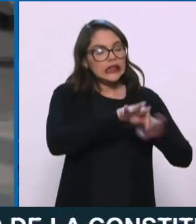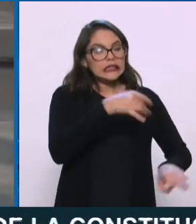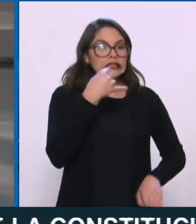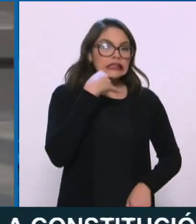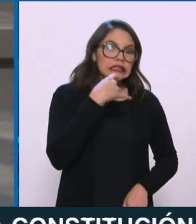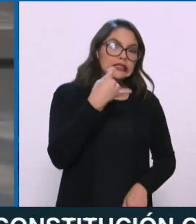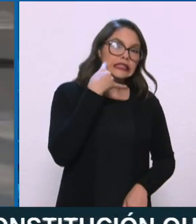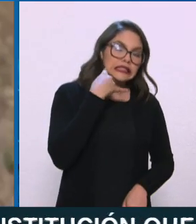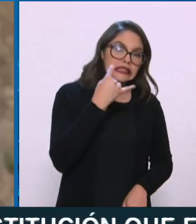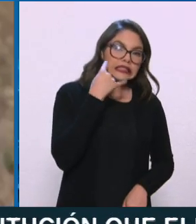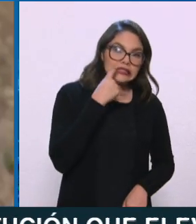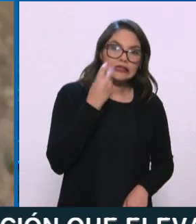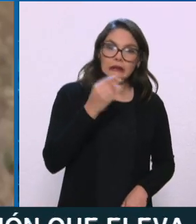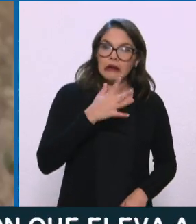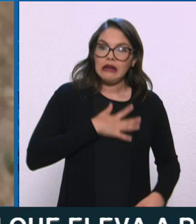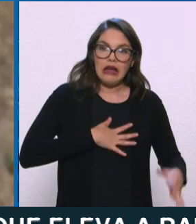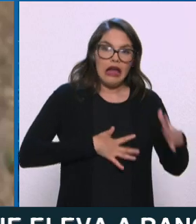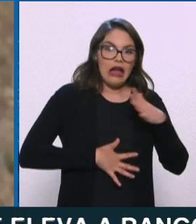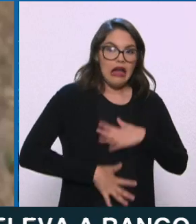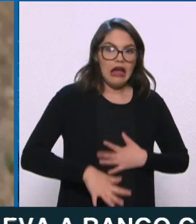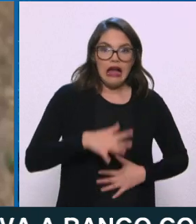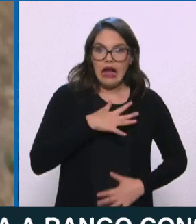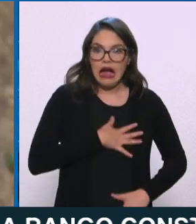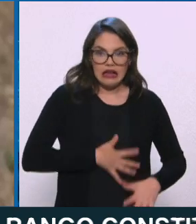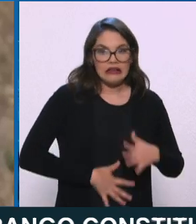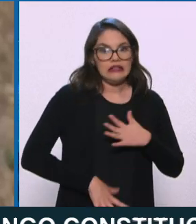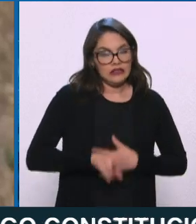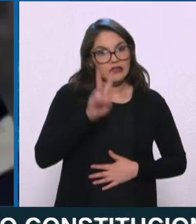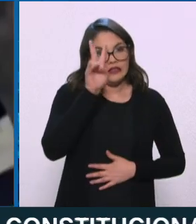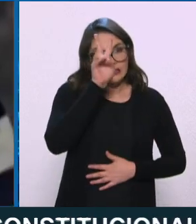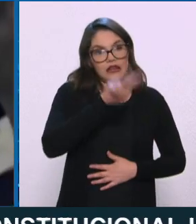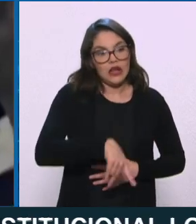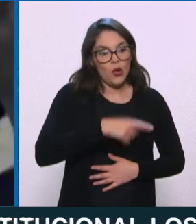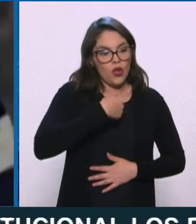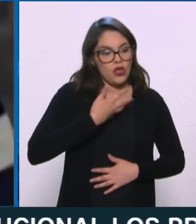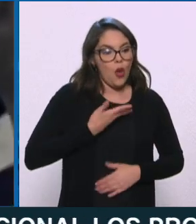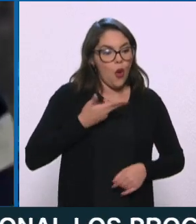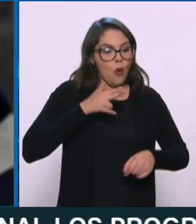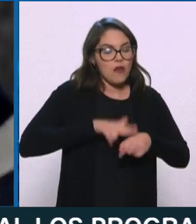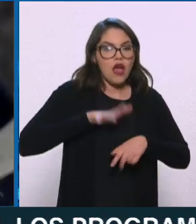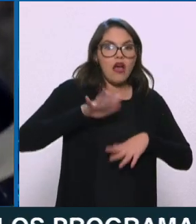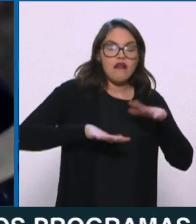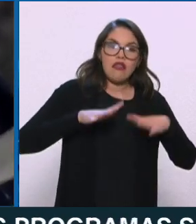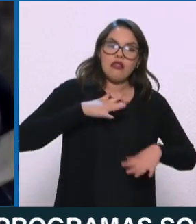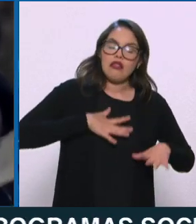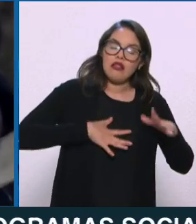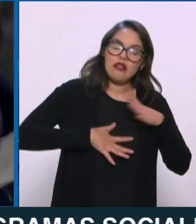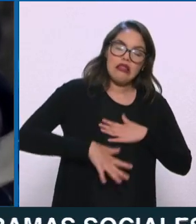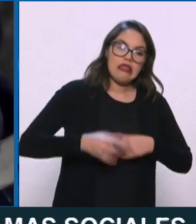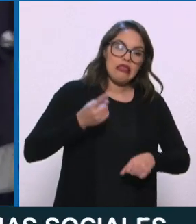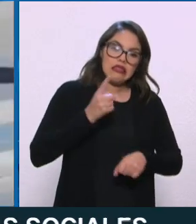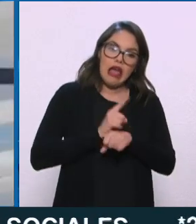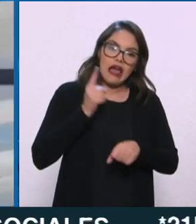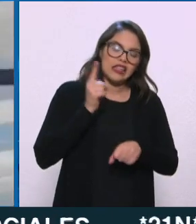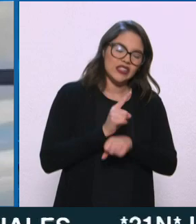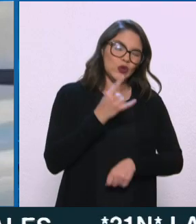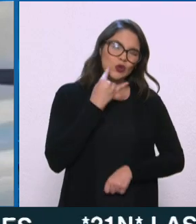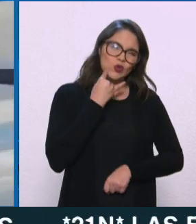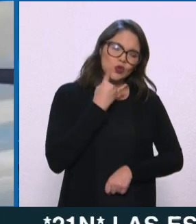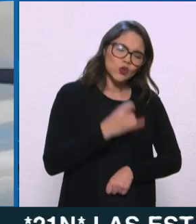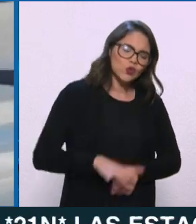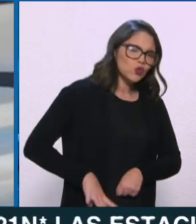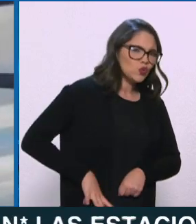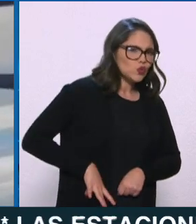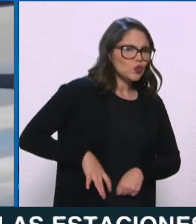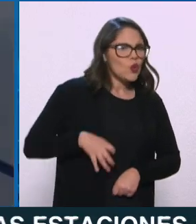en hospitales es exhaustivo y vivimos diario, pues todo un esfuerzo importante para tratar